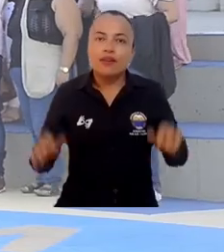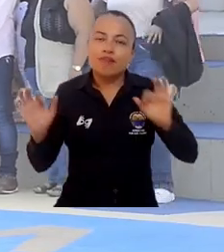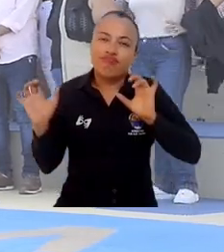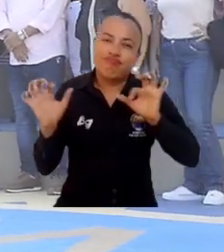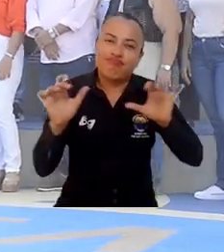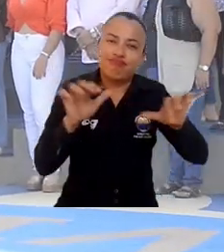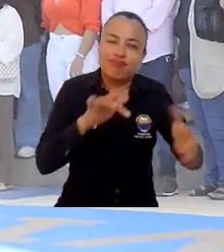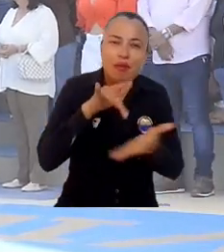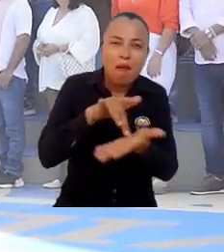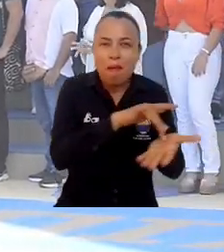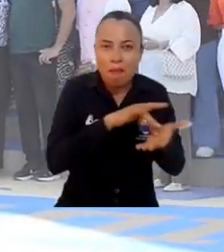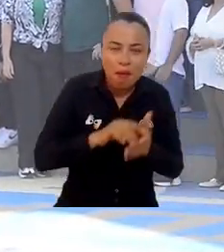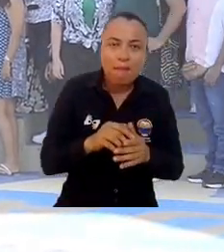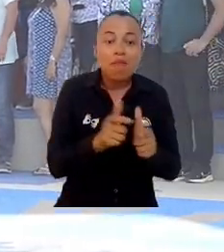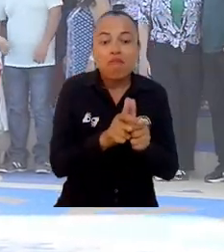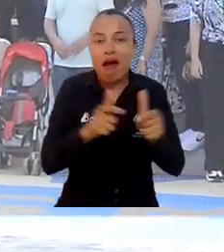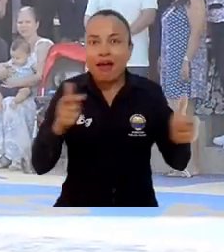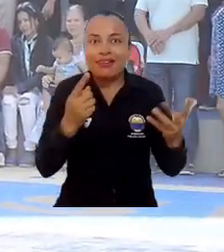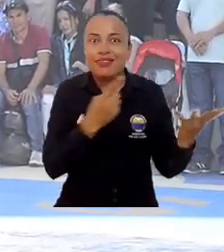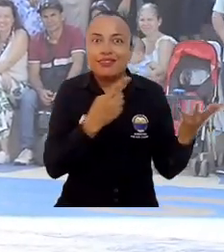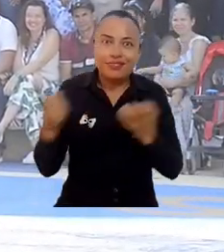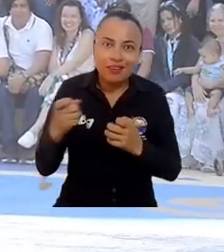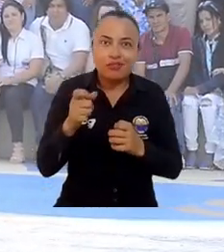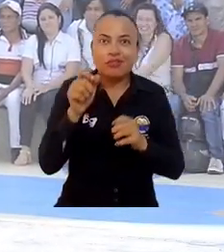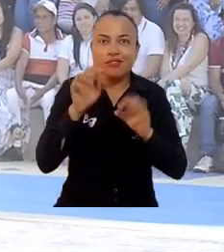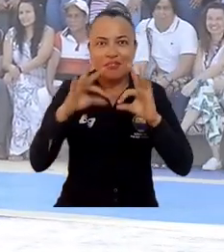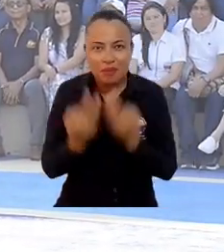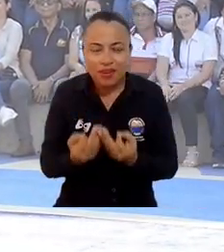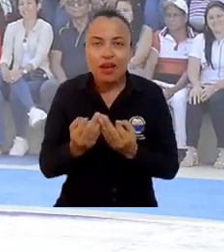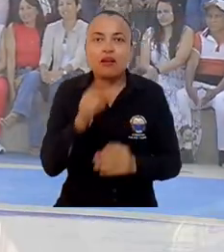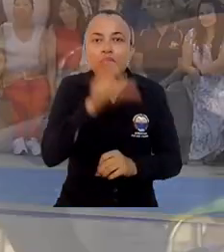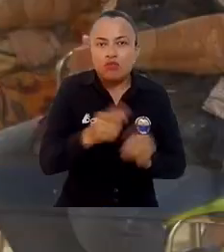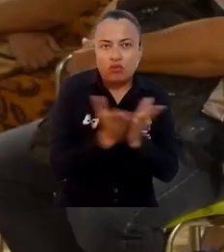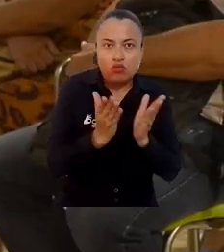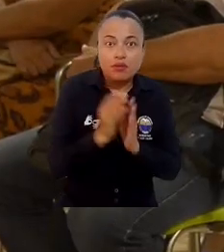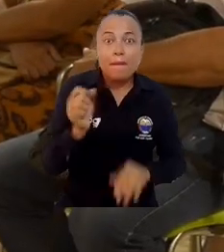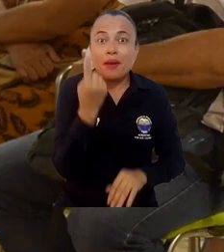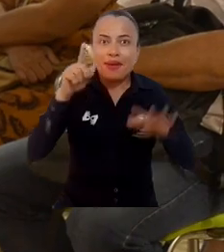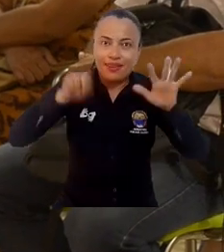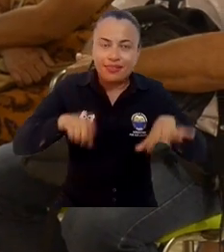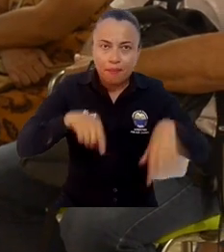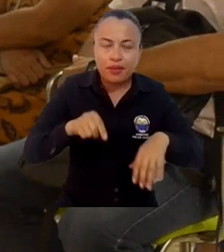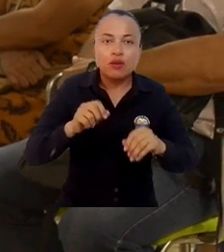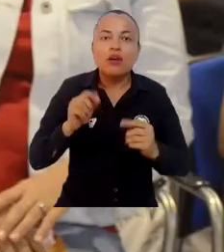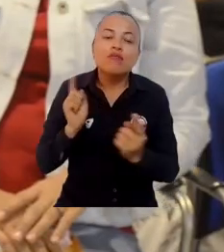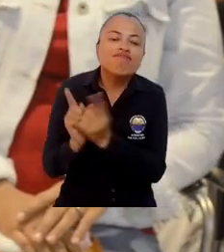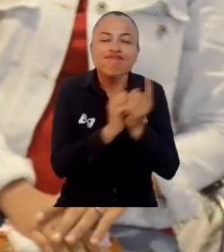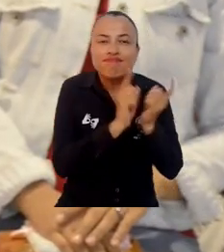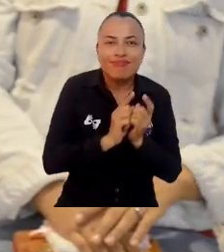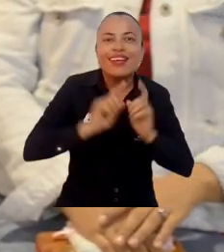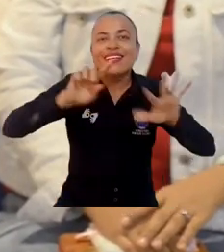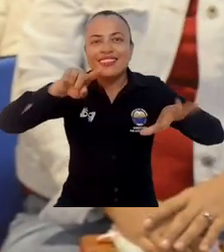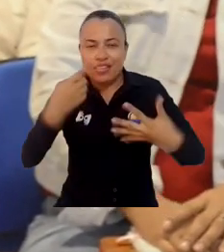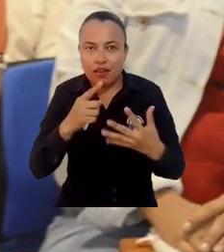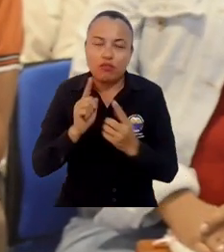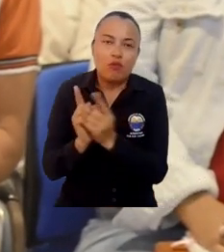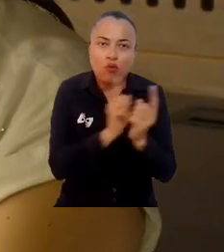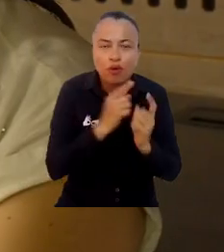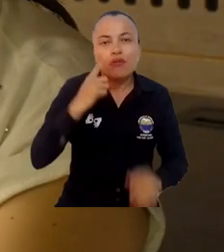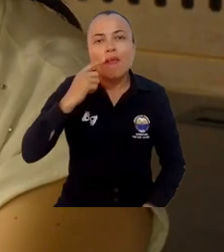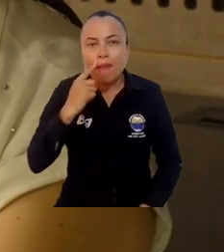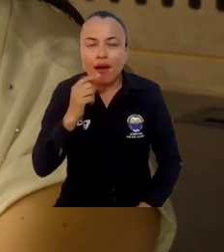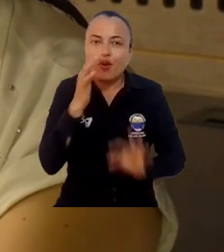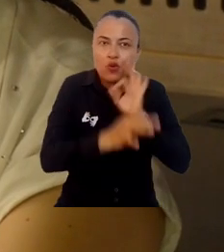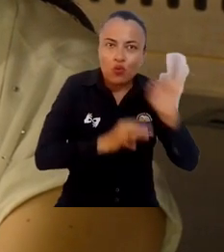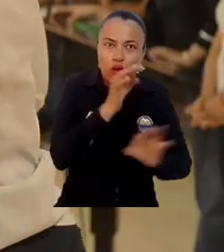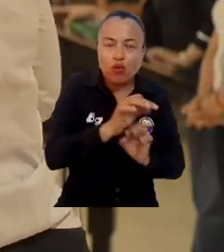Una masiva asistencia que da cuenta de más de 600 familiares de estudiantes de primer semestre tuvo el sexto encuentro de padres y